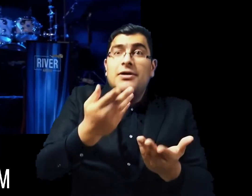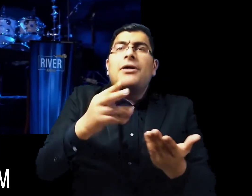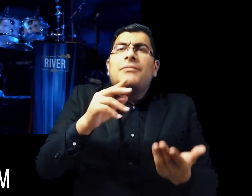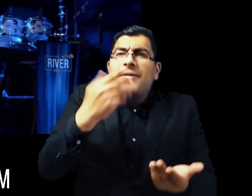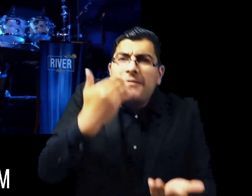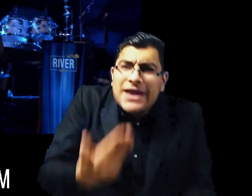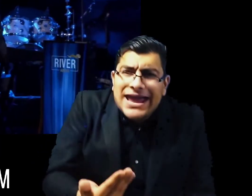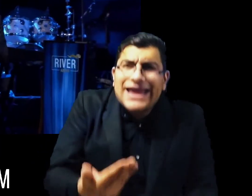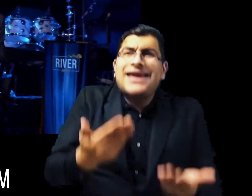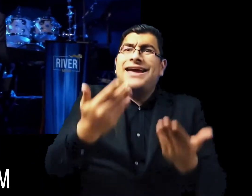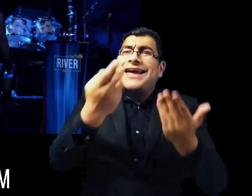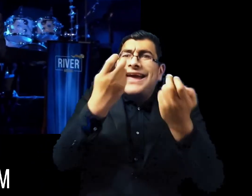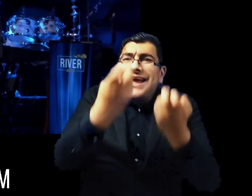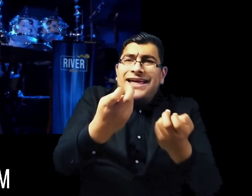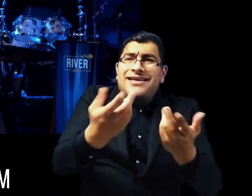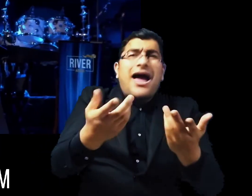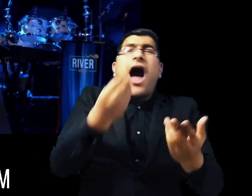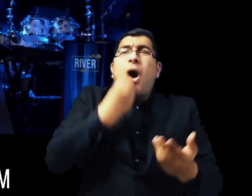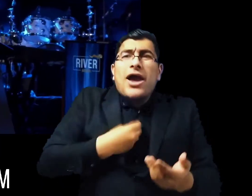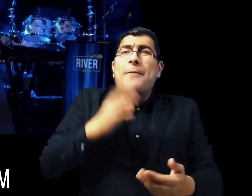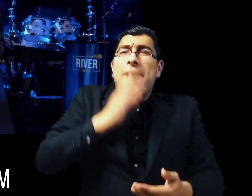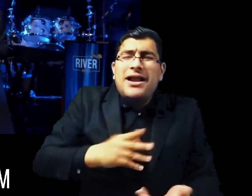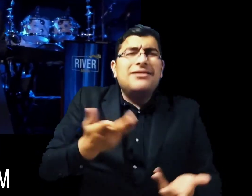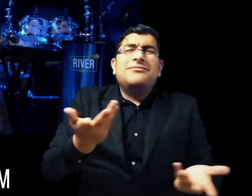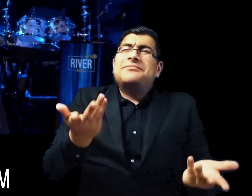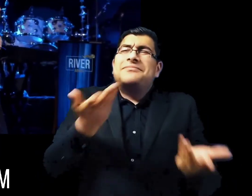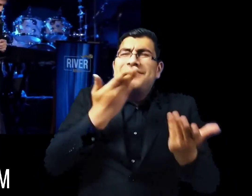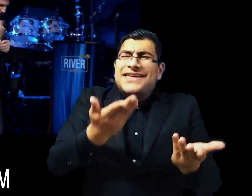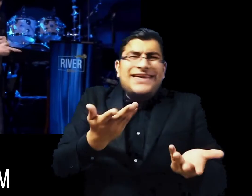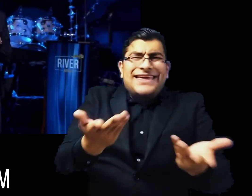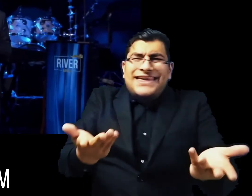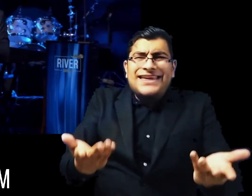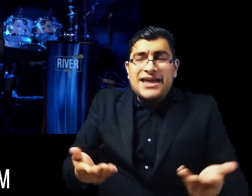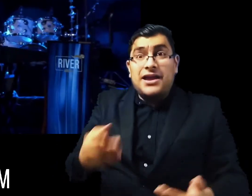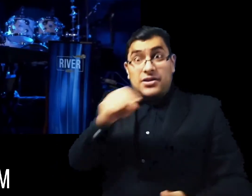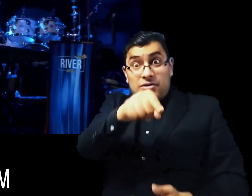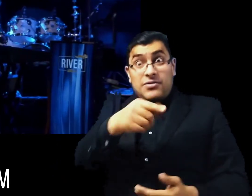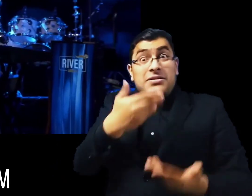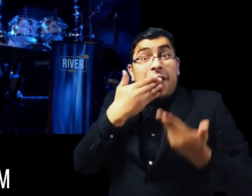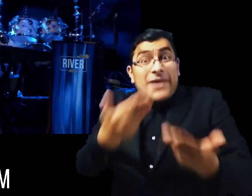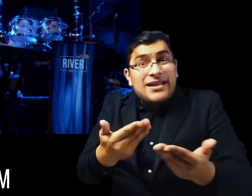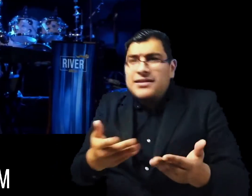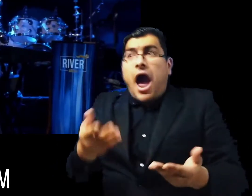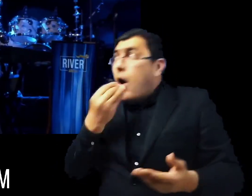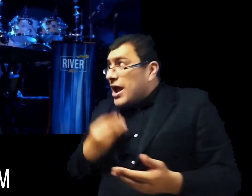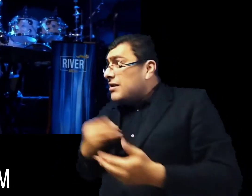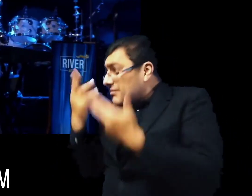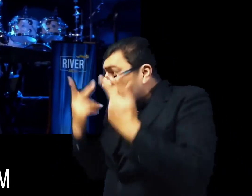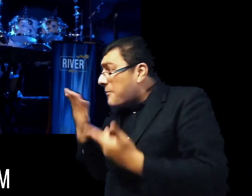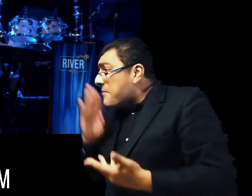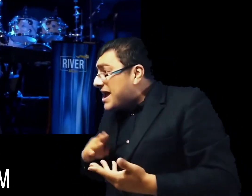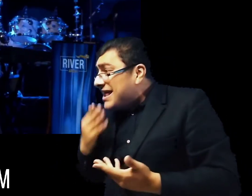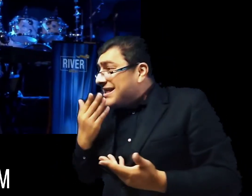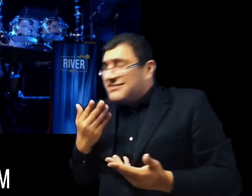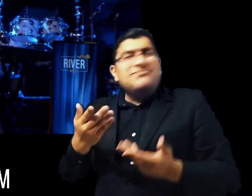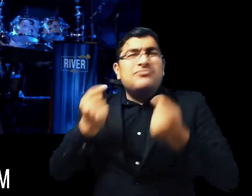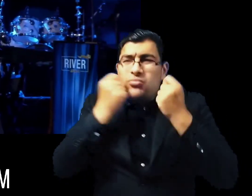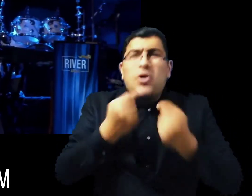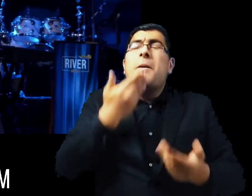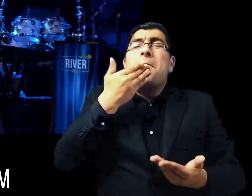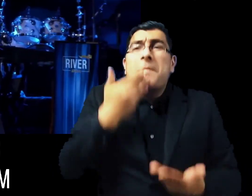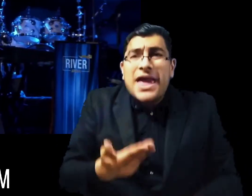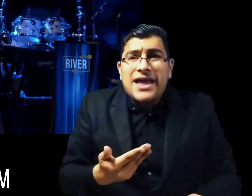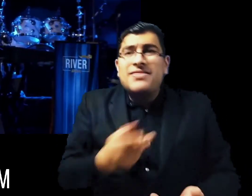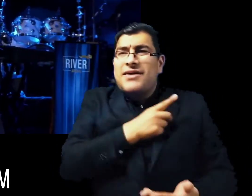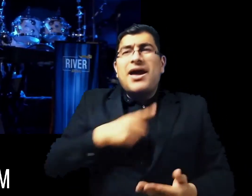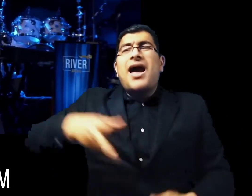que a veces estés mal. Yo tengo un mensaje que se llama "Está bien que no estés bien". Y aunque parece un juego de palabras, lo tenemos